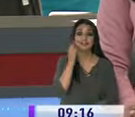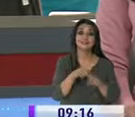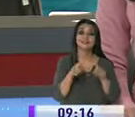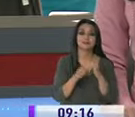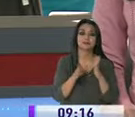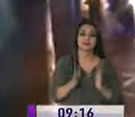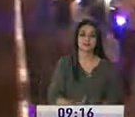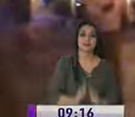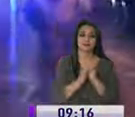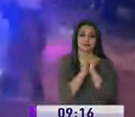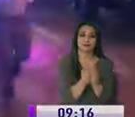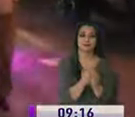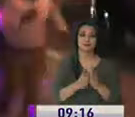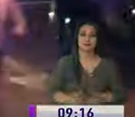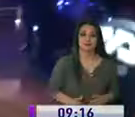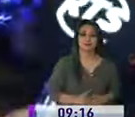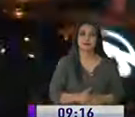Estado.